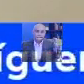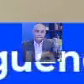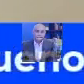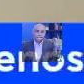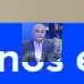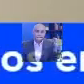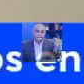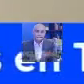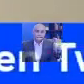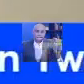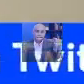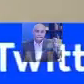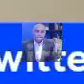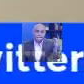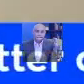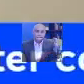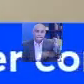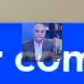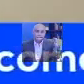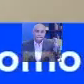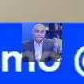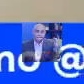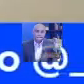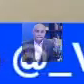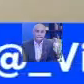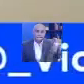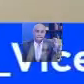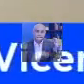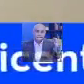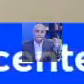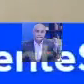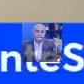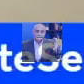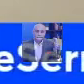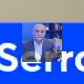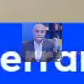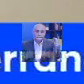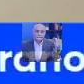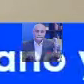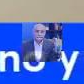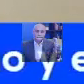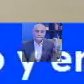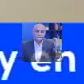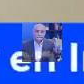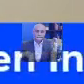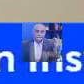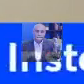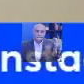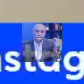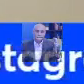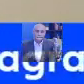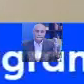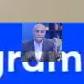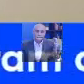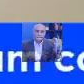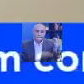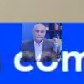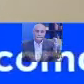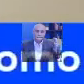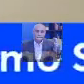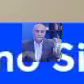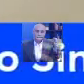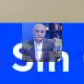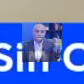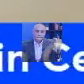la modernización del sistema colectivo metro. Y pues nuestro respaldo